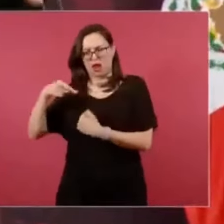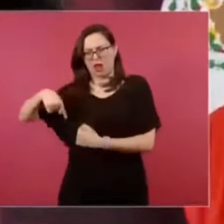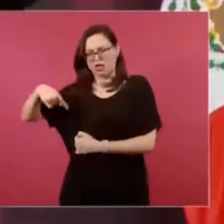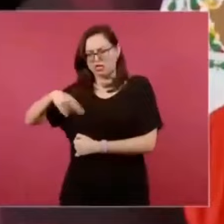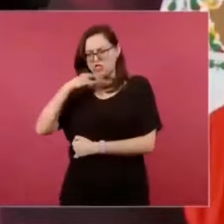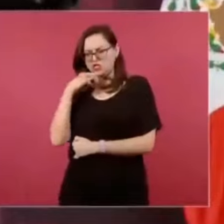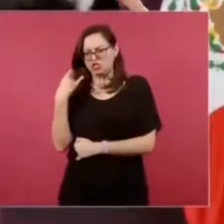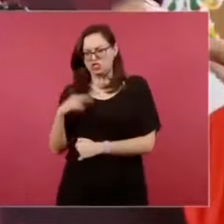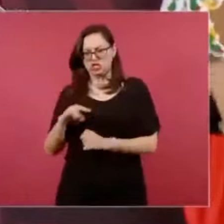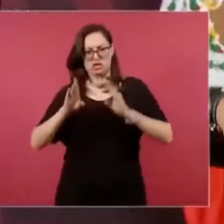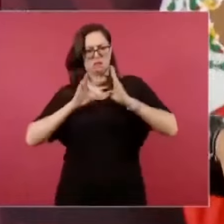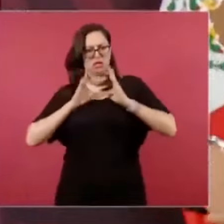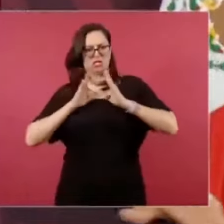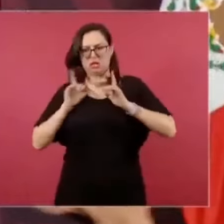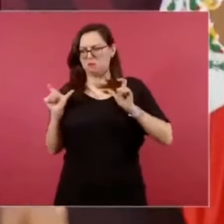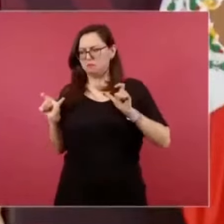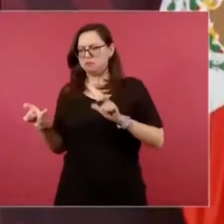en las casillas cuidando.